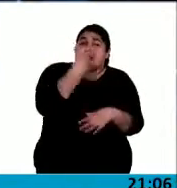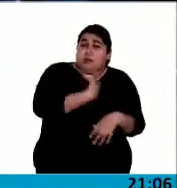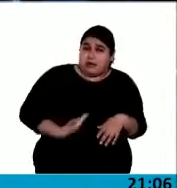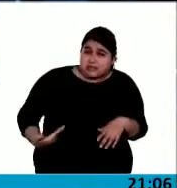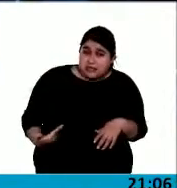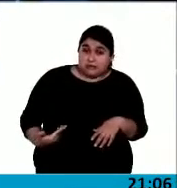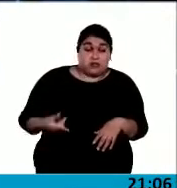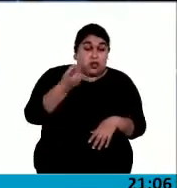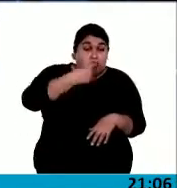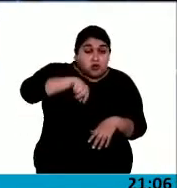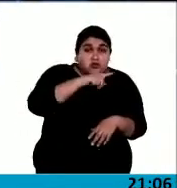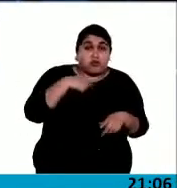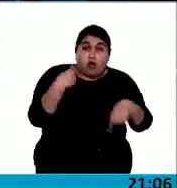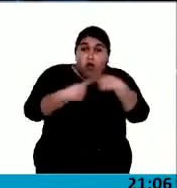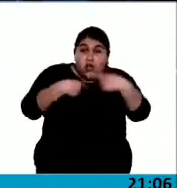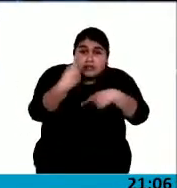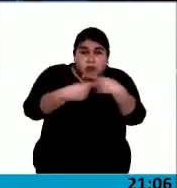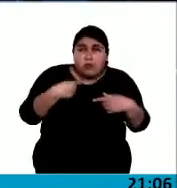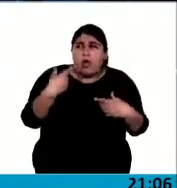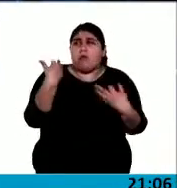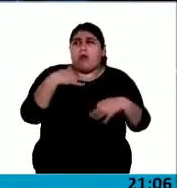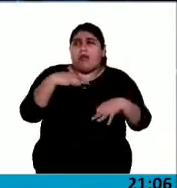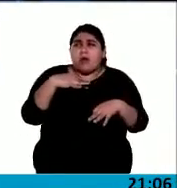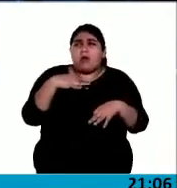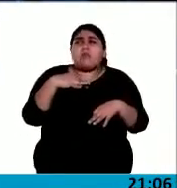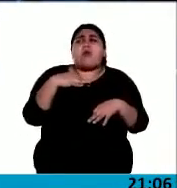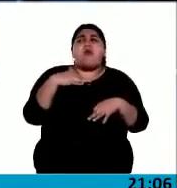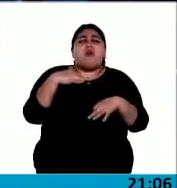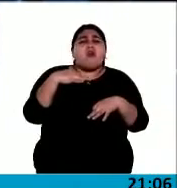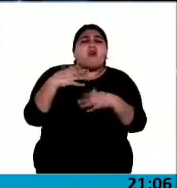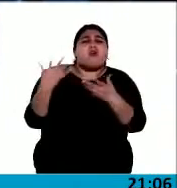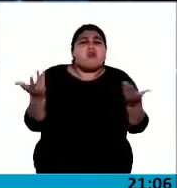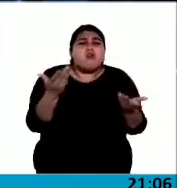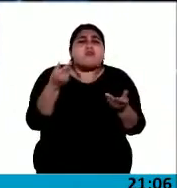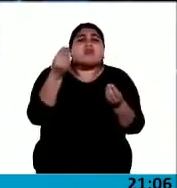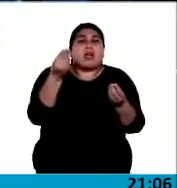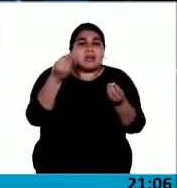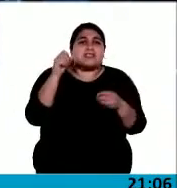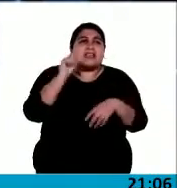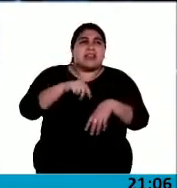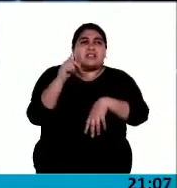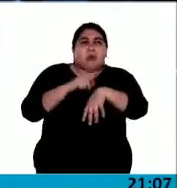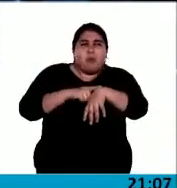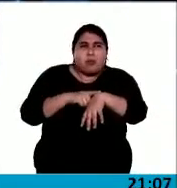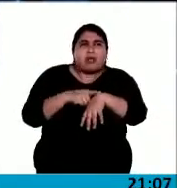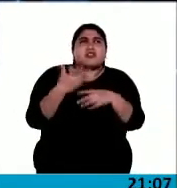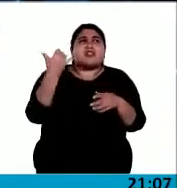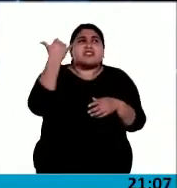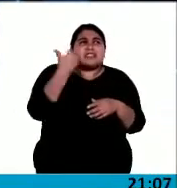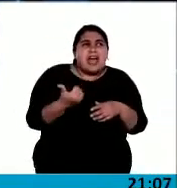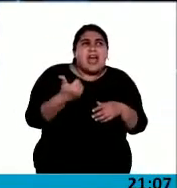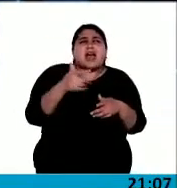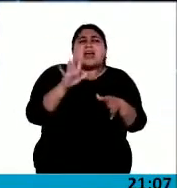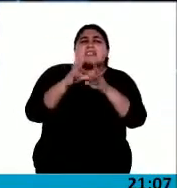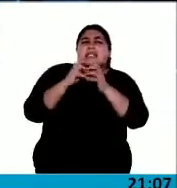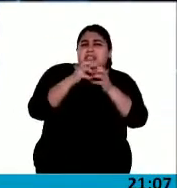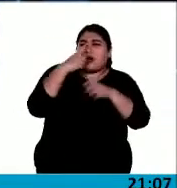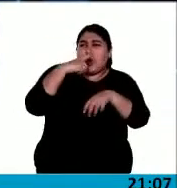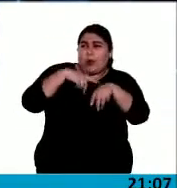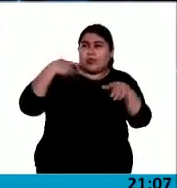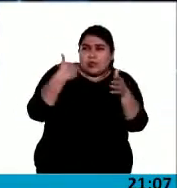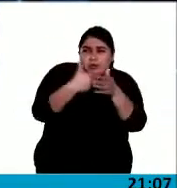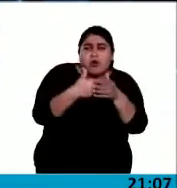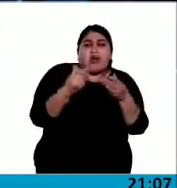nosotros vamos a continuar con este escenario idéntico, con el que vivimos en las últimas sesiones, en donde